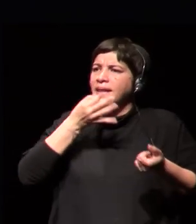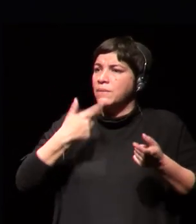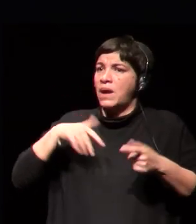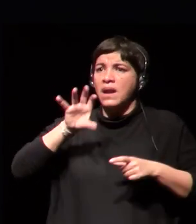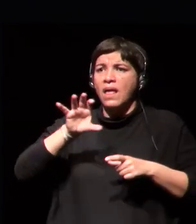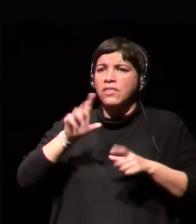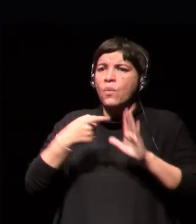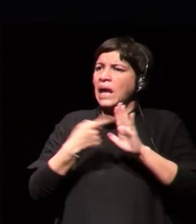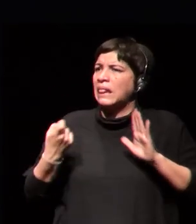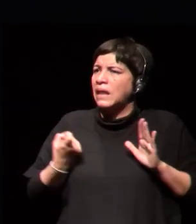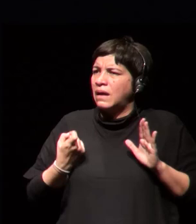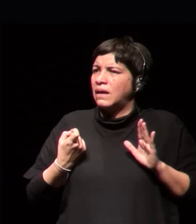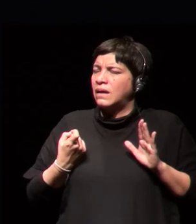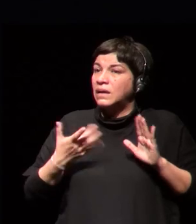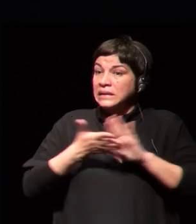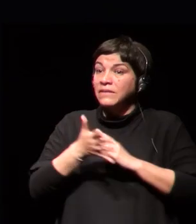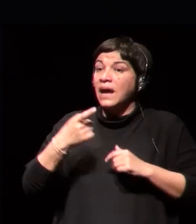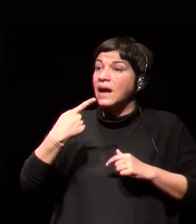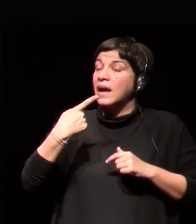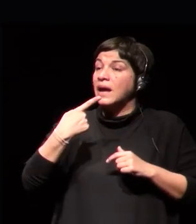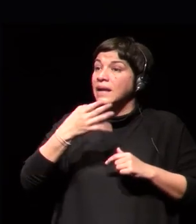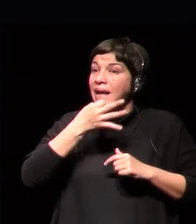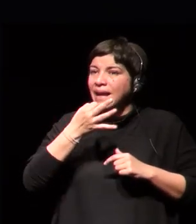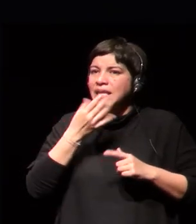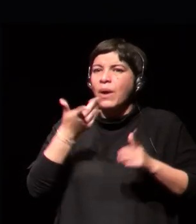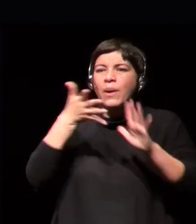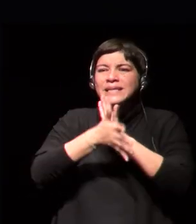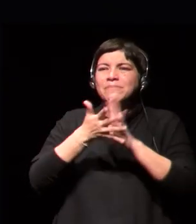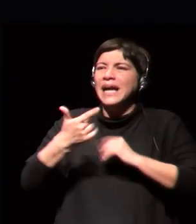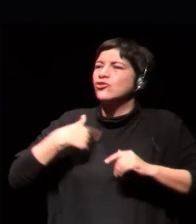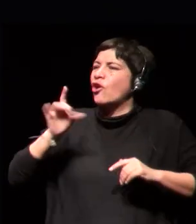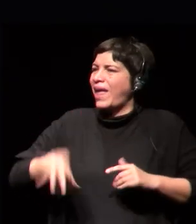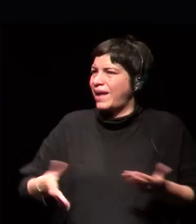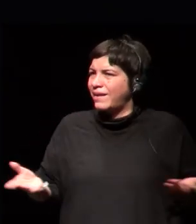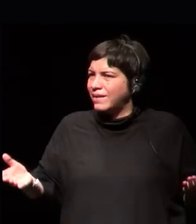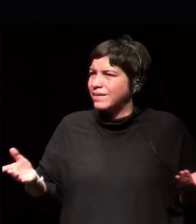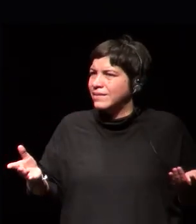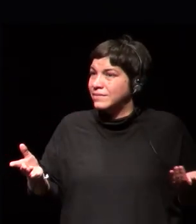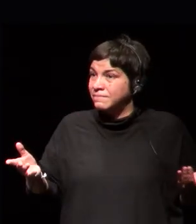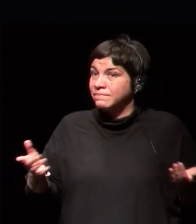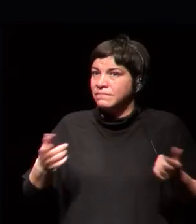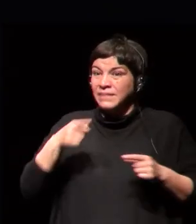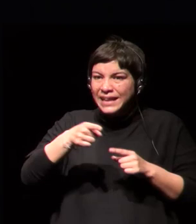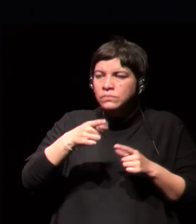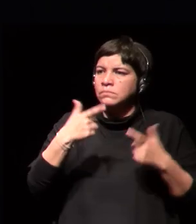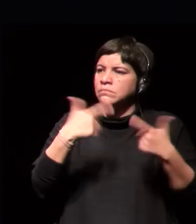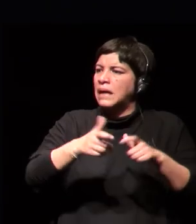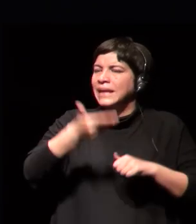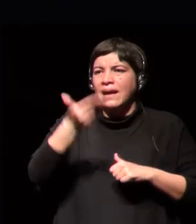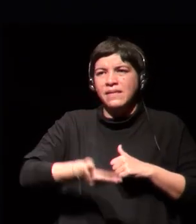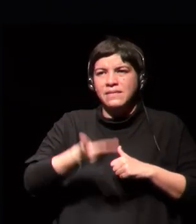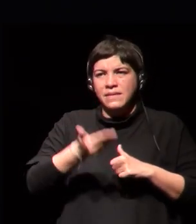narrativa que explica quiénes somos. Es una parte esencial, pero muchos